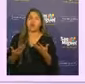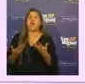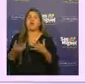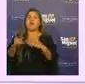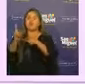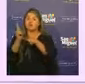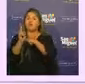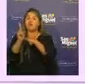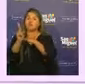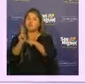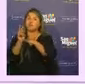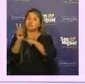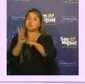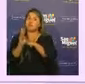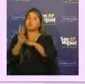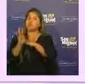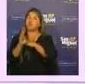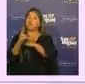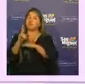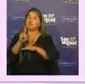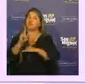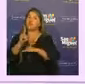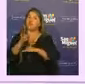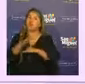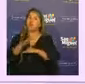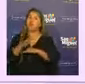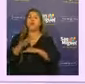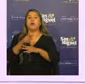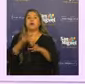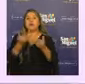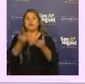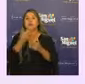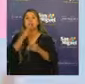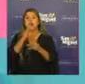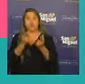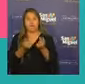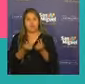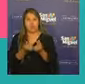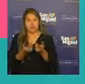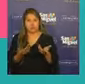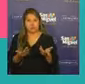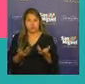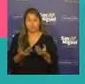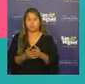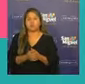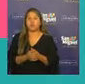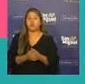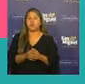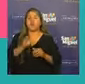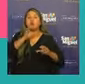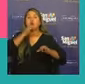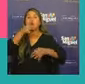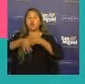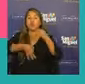atendiéndose, pero podrían tener mucha mejor calidad. Y desde ahí contarle algunas cositas que me parece importante.